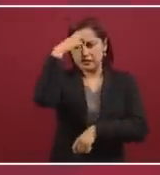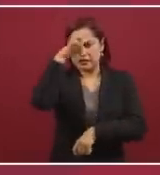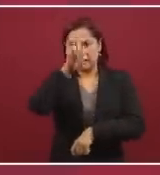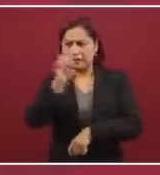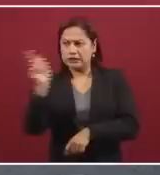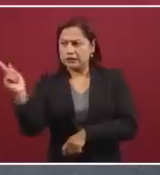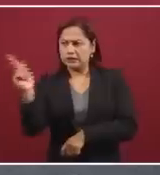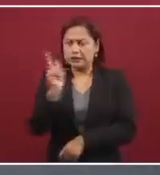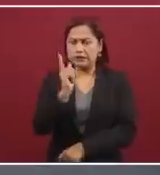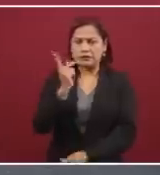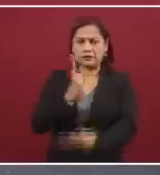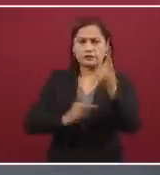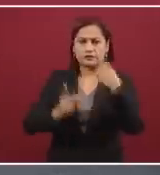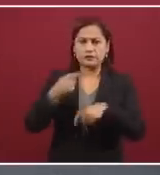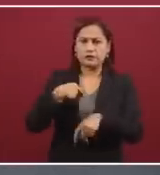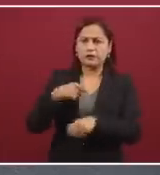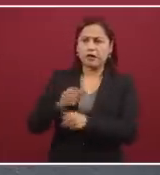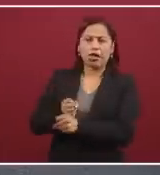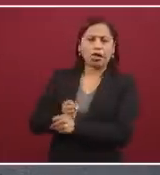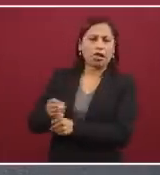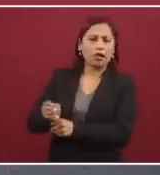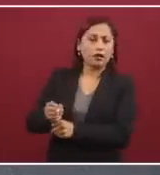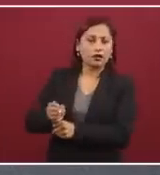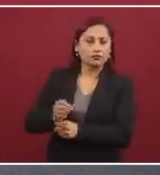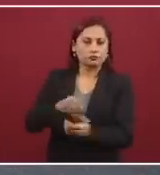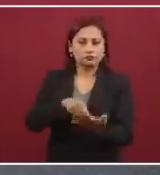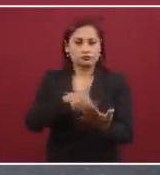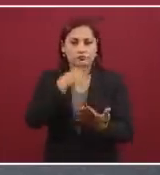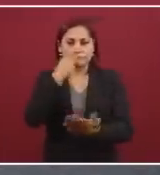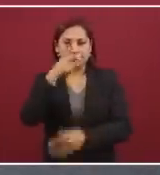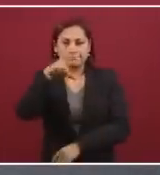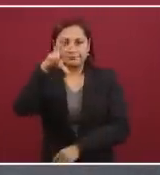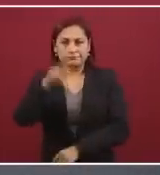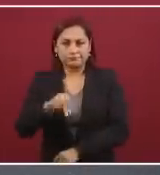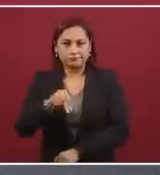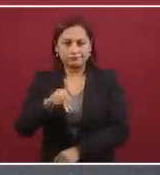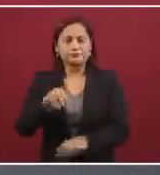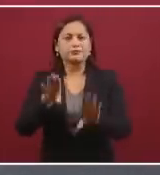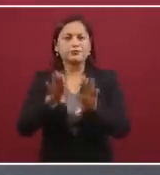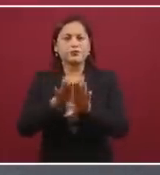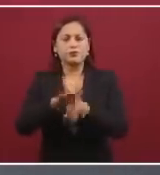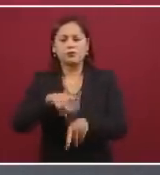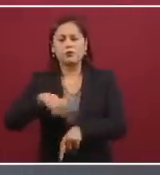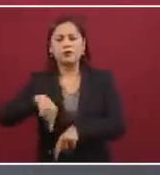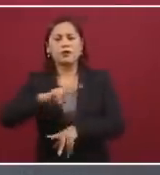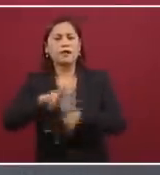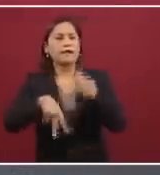entonces cómo vamos a ir a los templos cómo vamos a ir a la iglesia